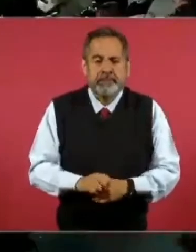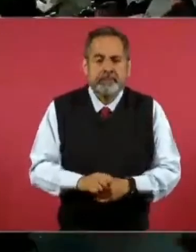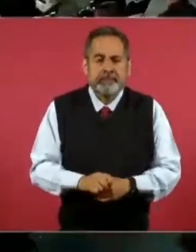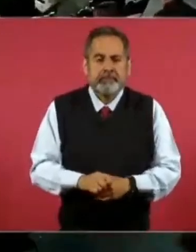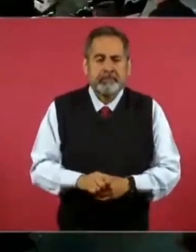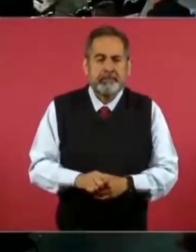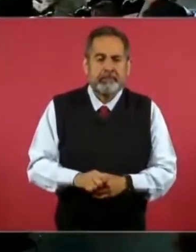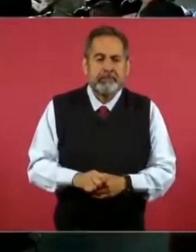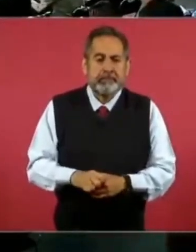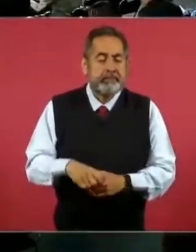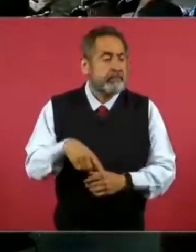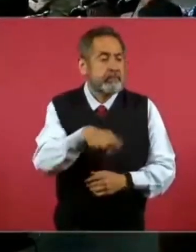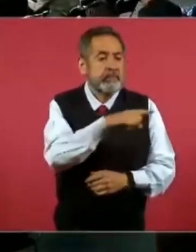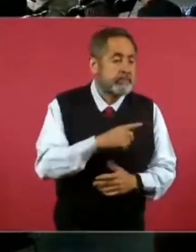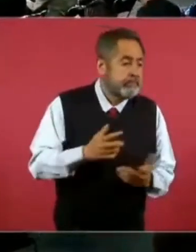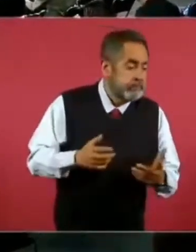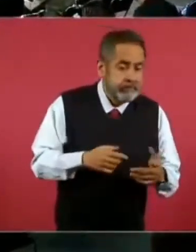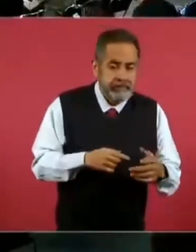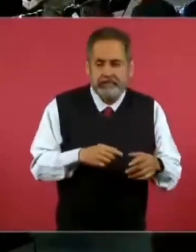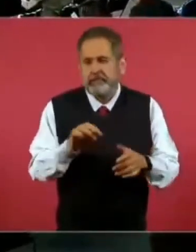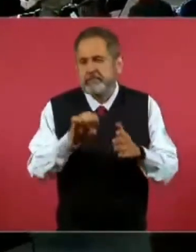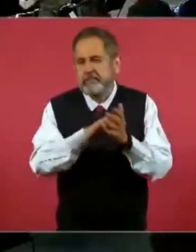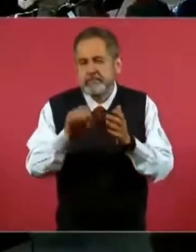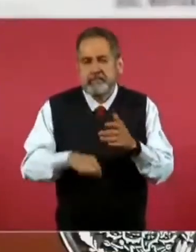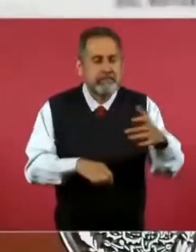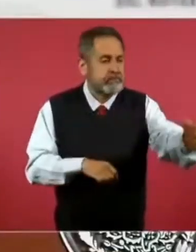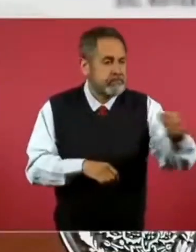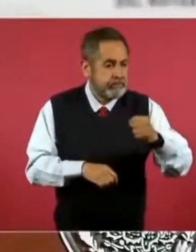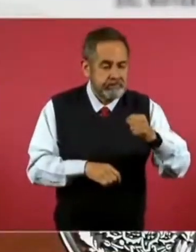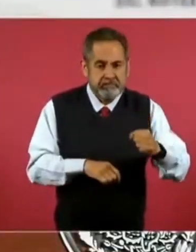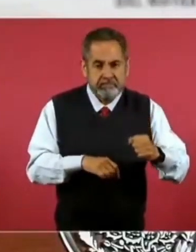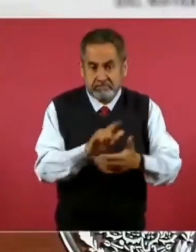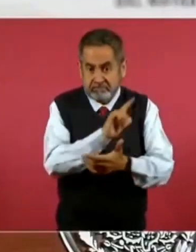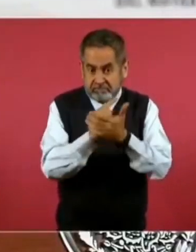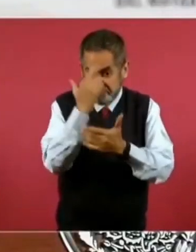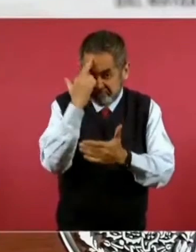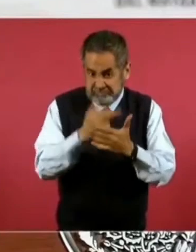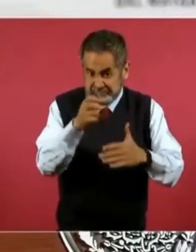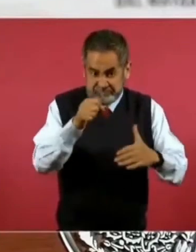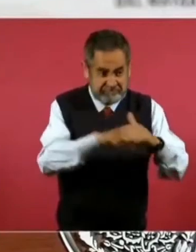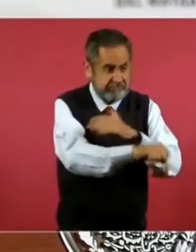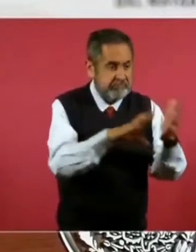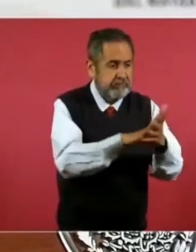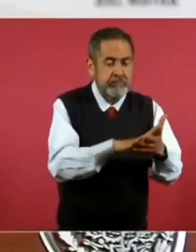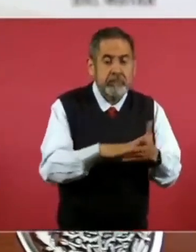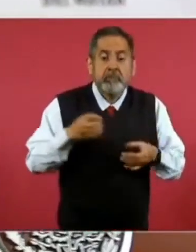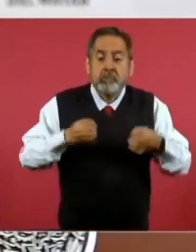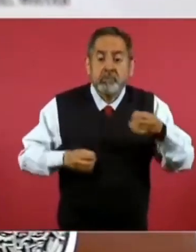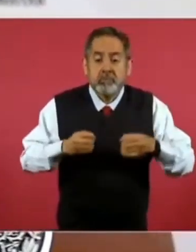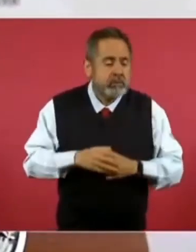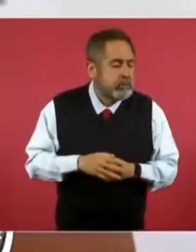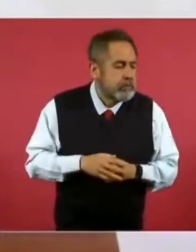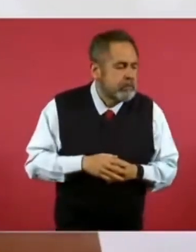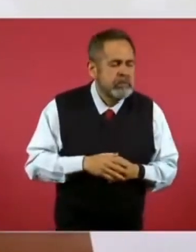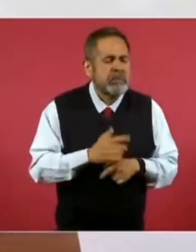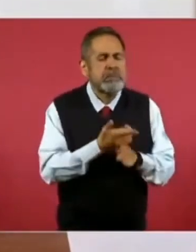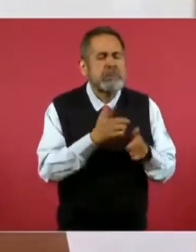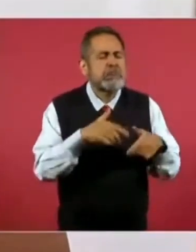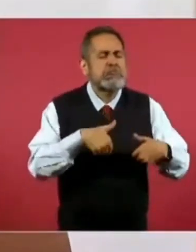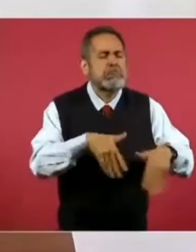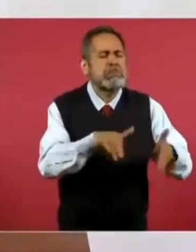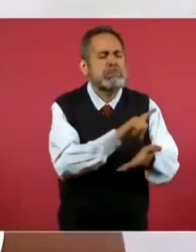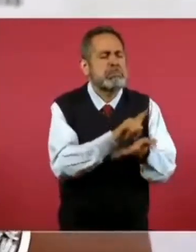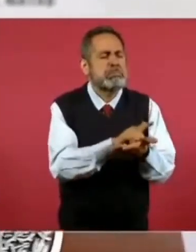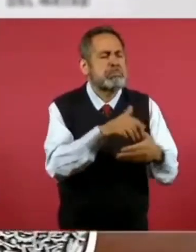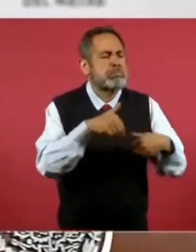que dejan en libertad a delincuentes, tanto del crimen organizado